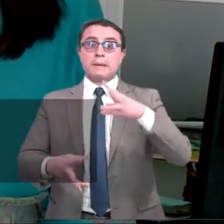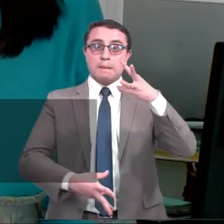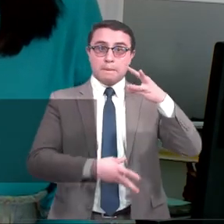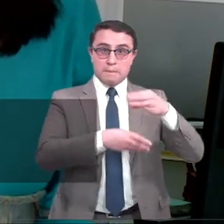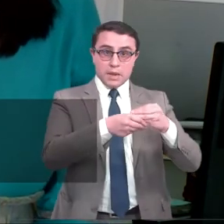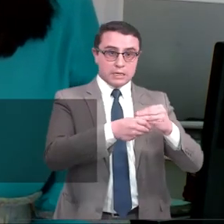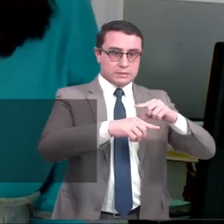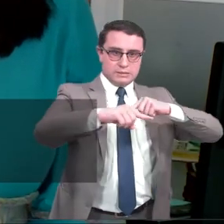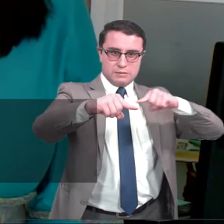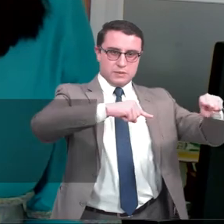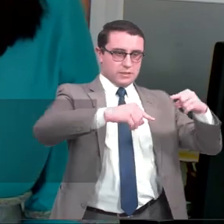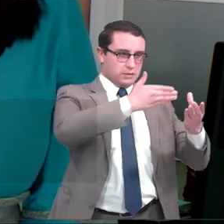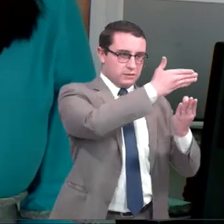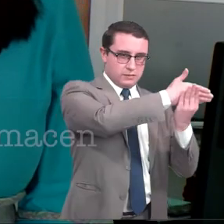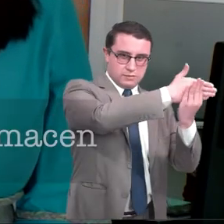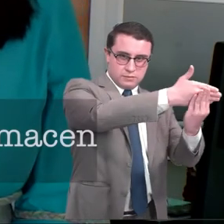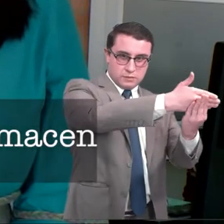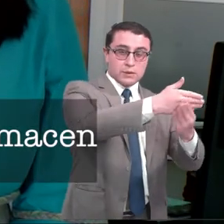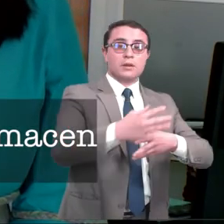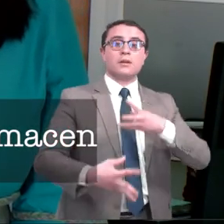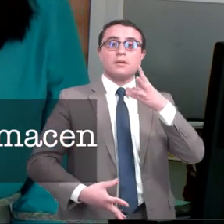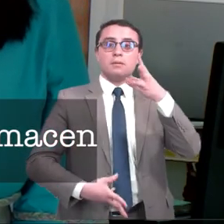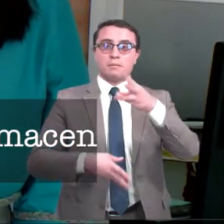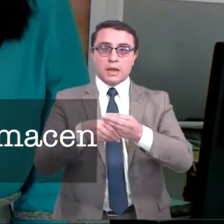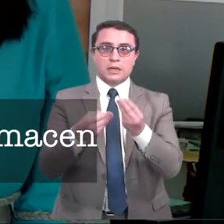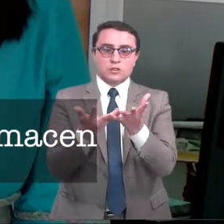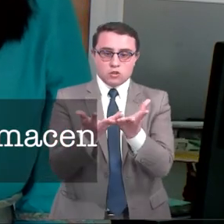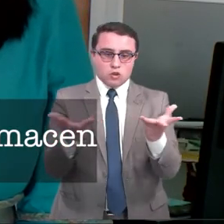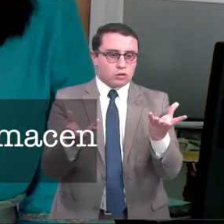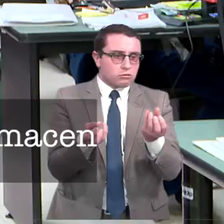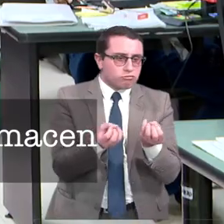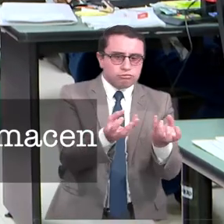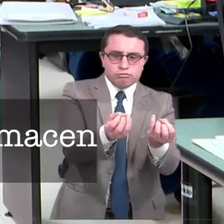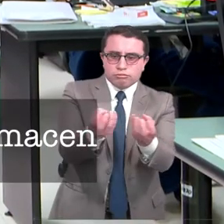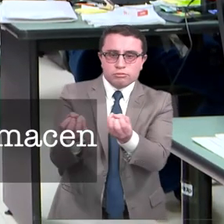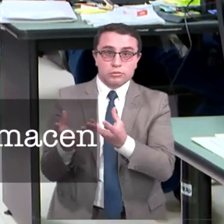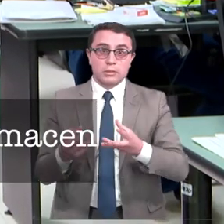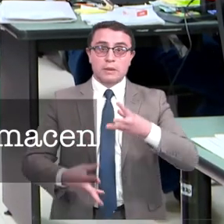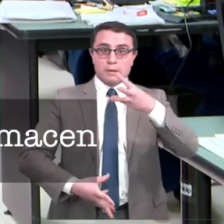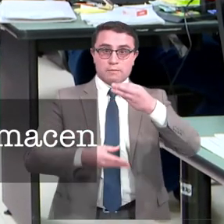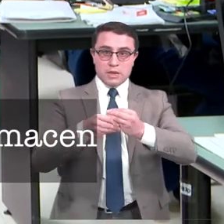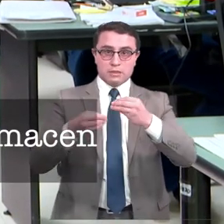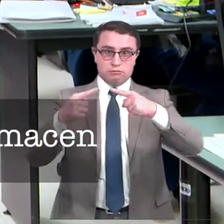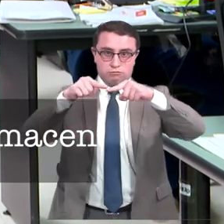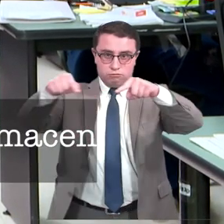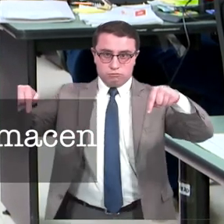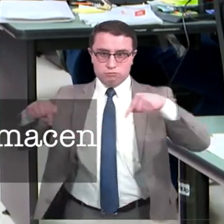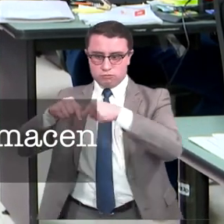unidad de archivo administrativo, la unidad de suministros y la unidad de almacén.